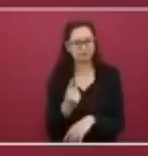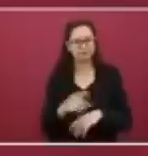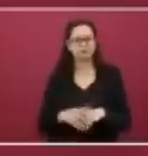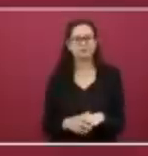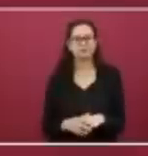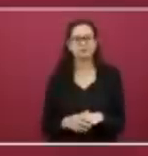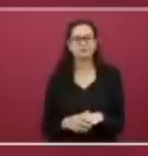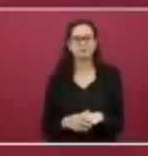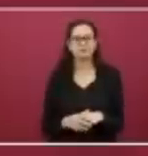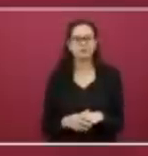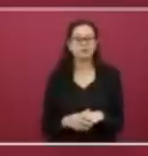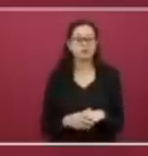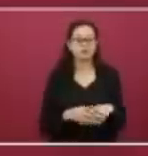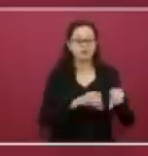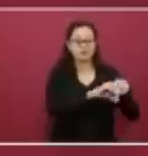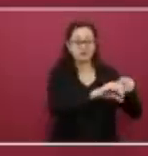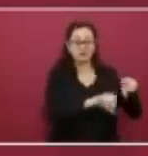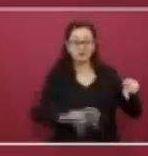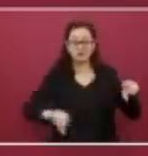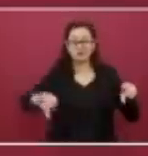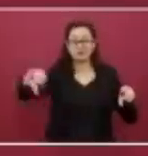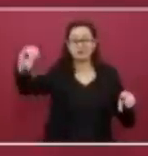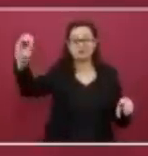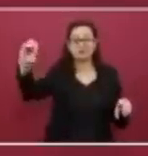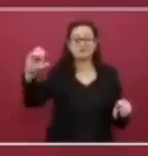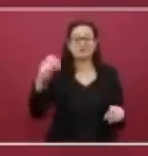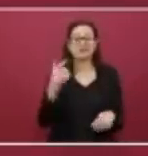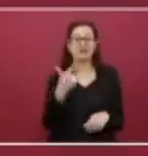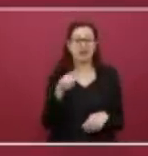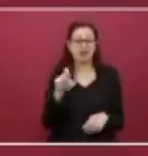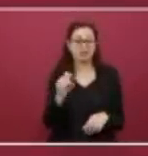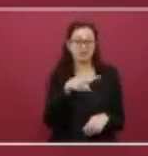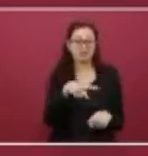gasoducto es privado